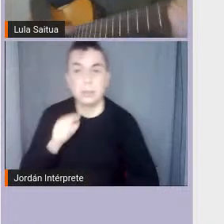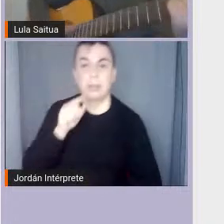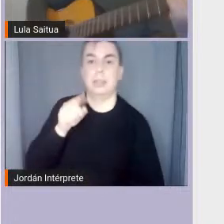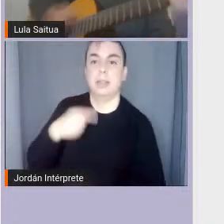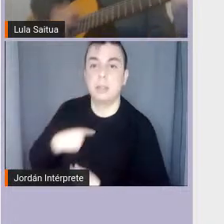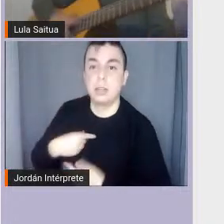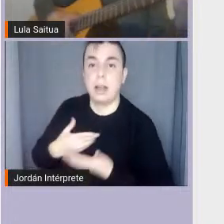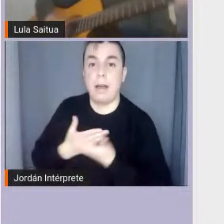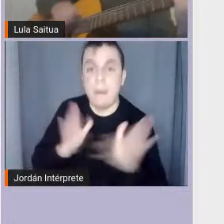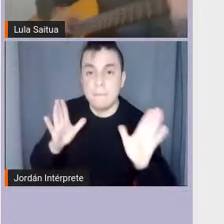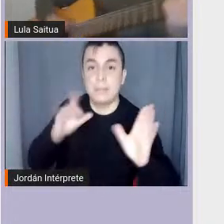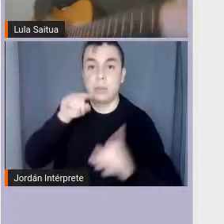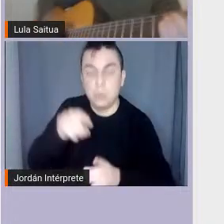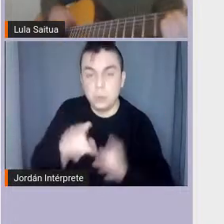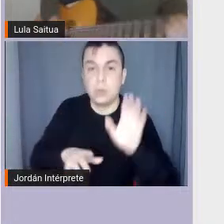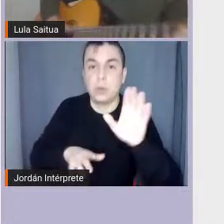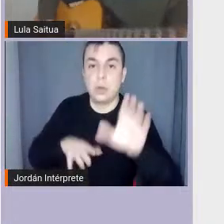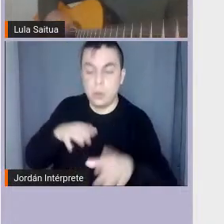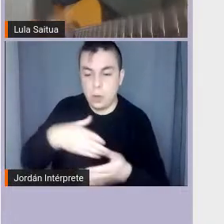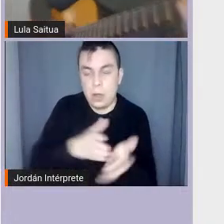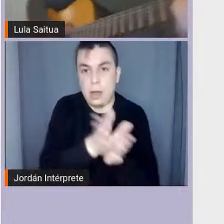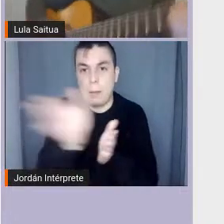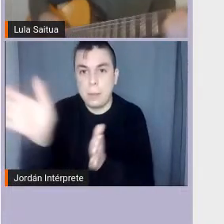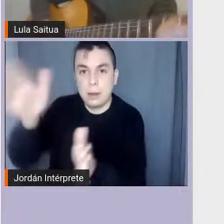abre tus caminos,